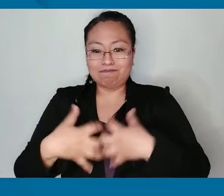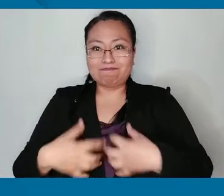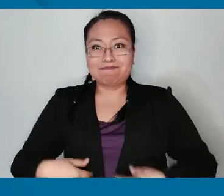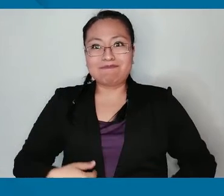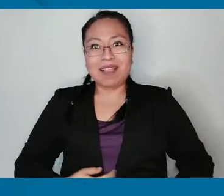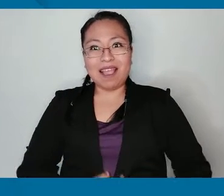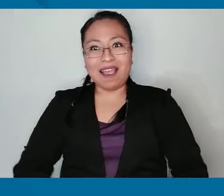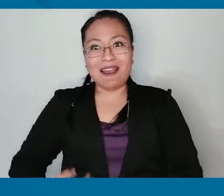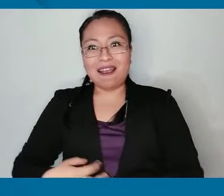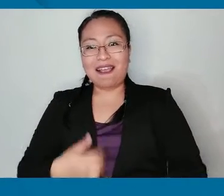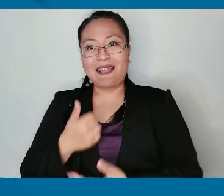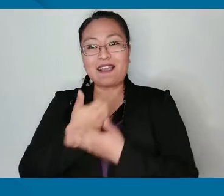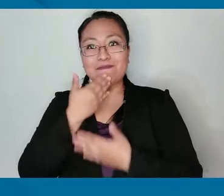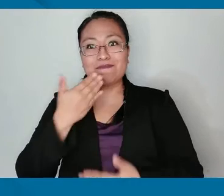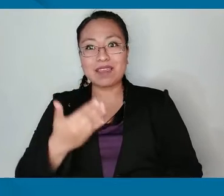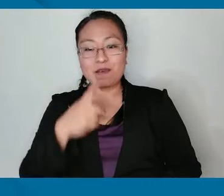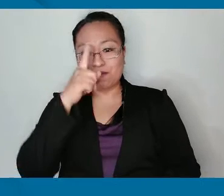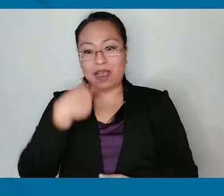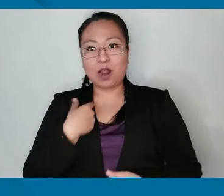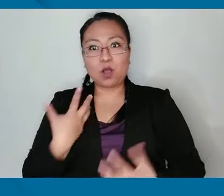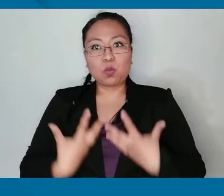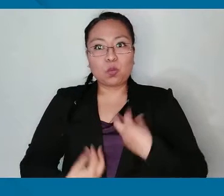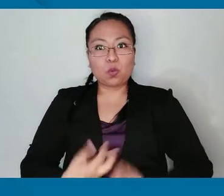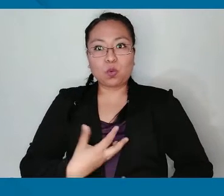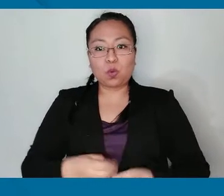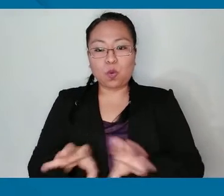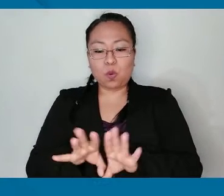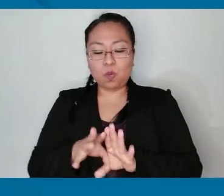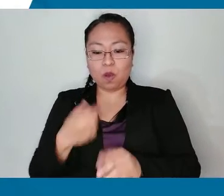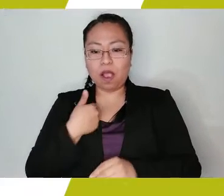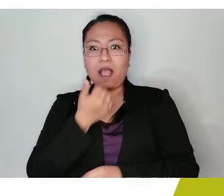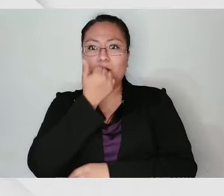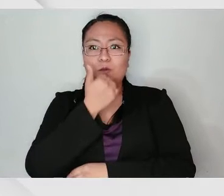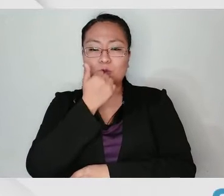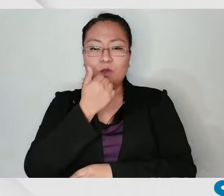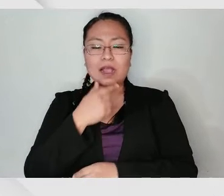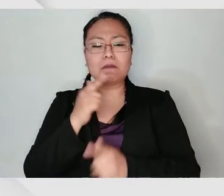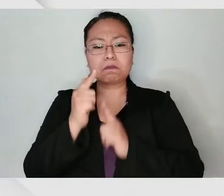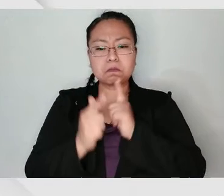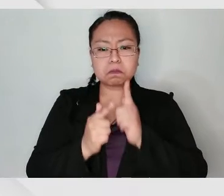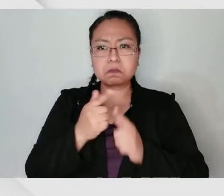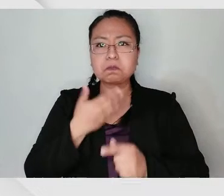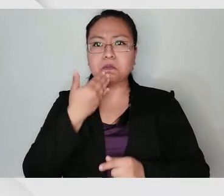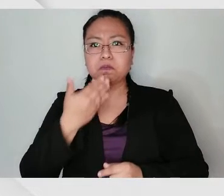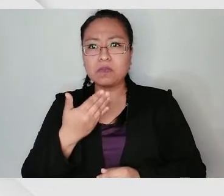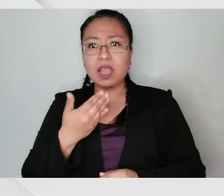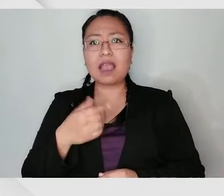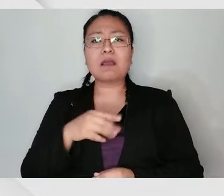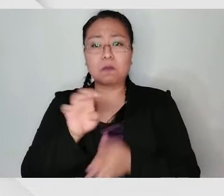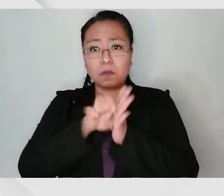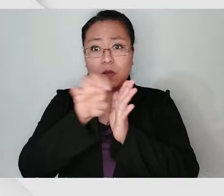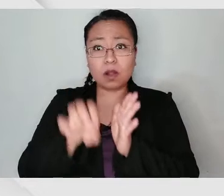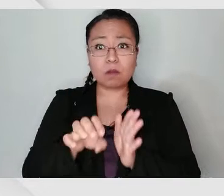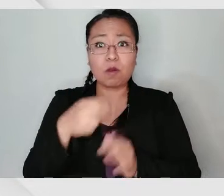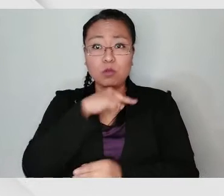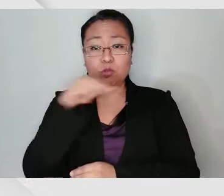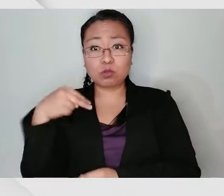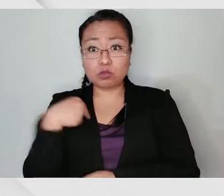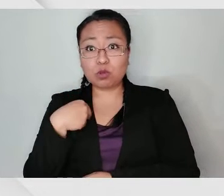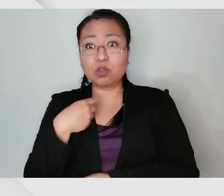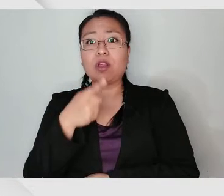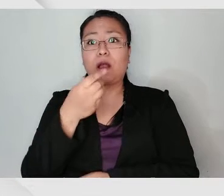la fibra para la absorción del azúcar? La hace más lenta. Es decir, que si nosotros nos comemos una